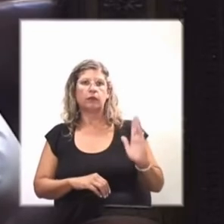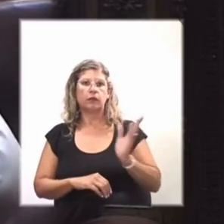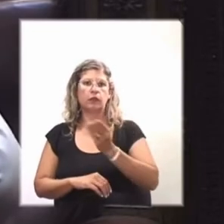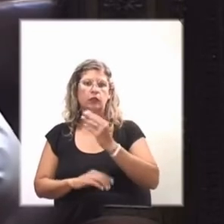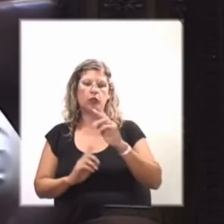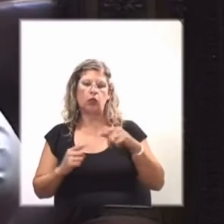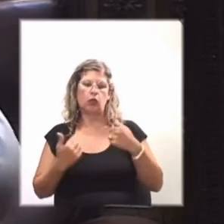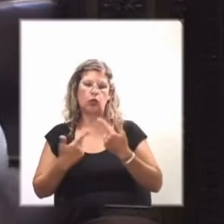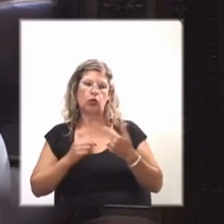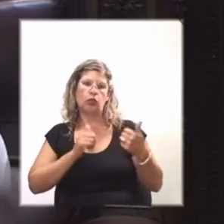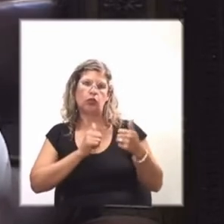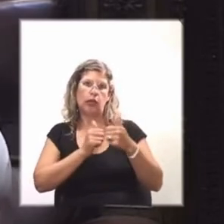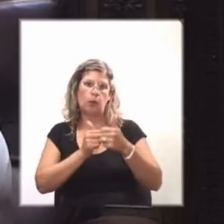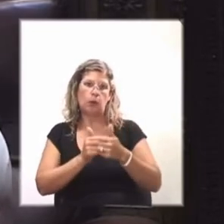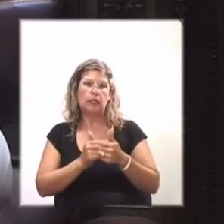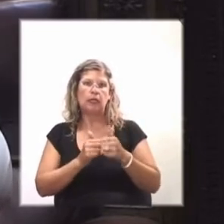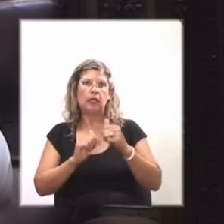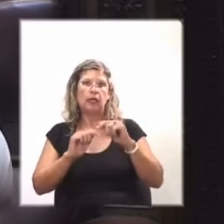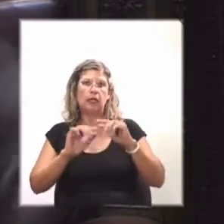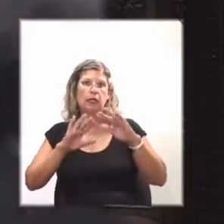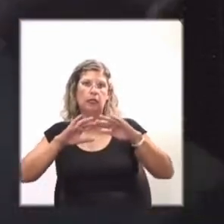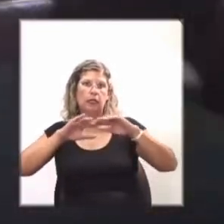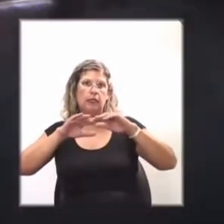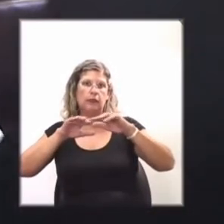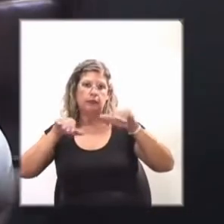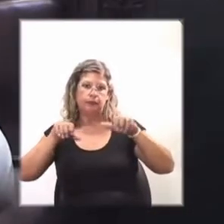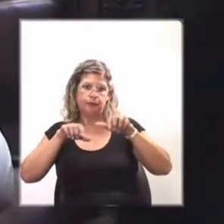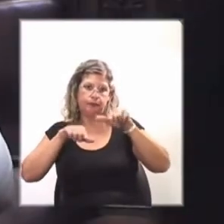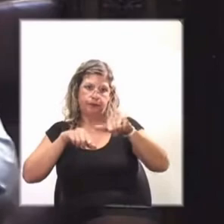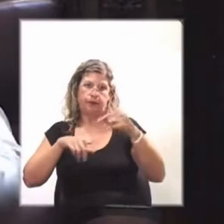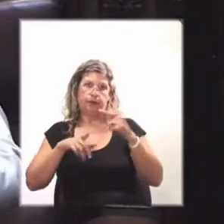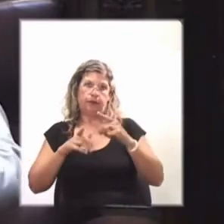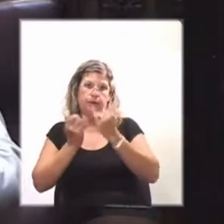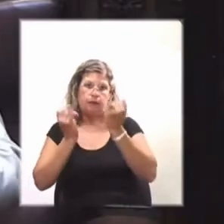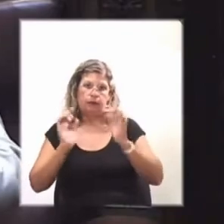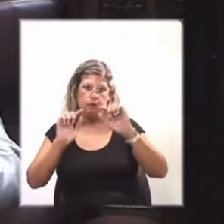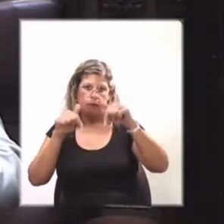están acompañando en las barras esta sesión.